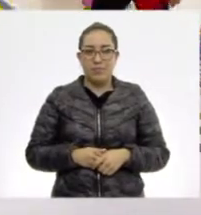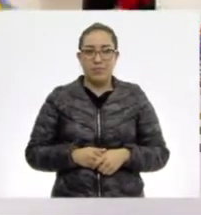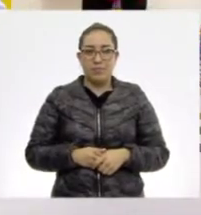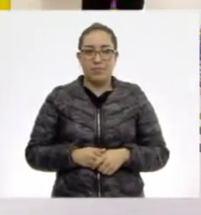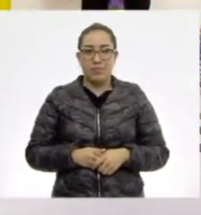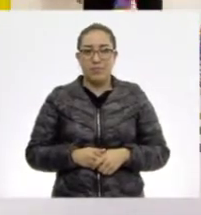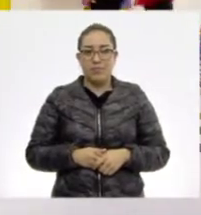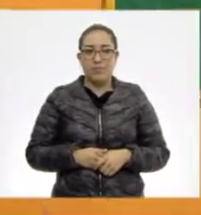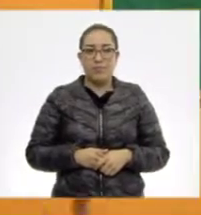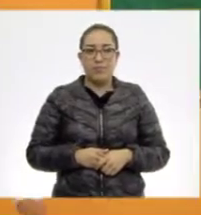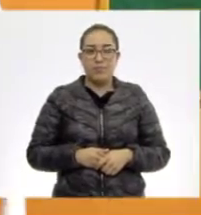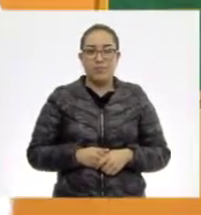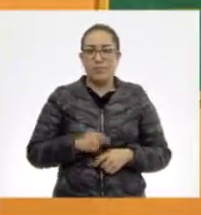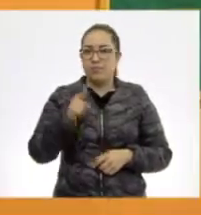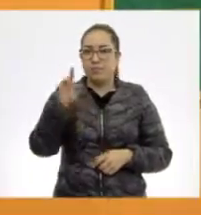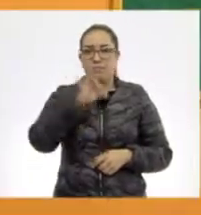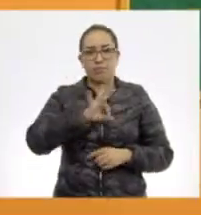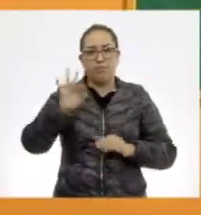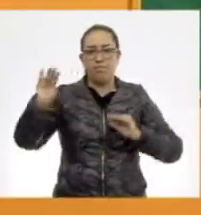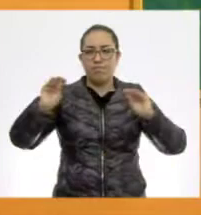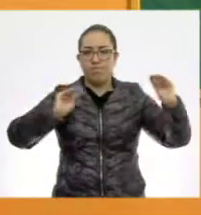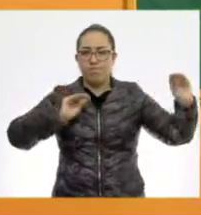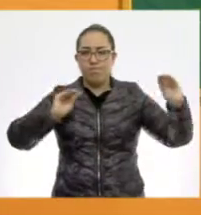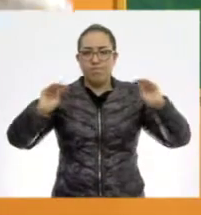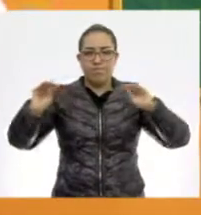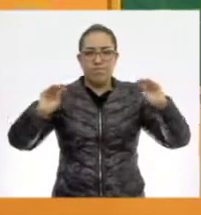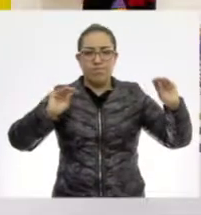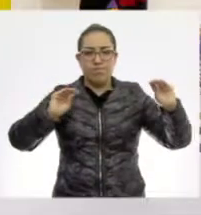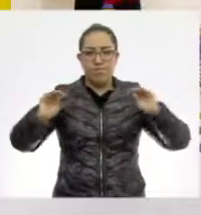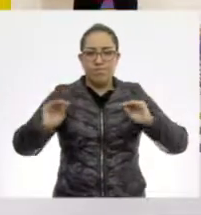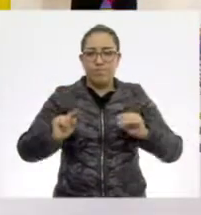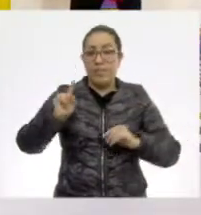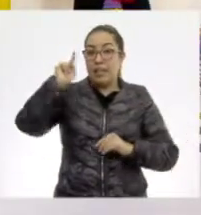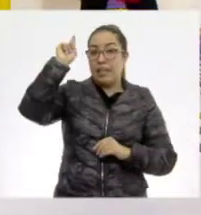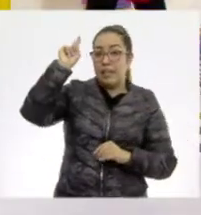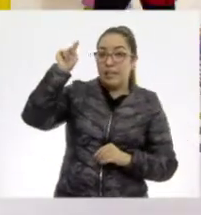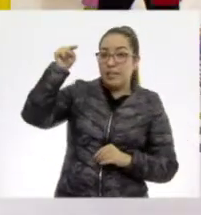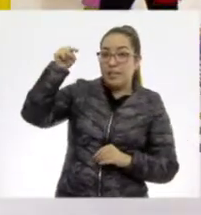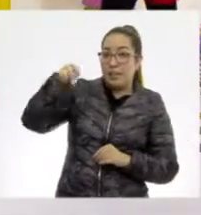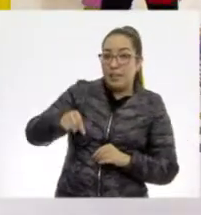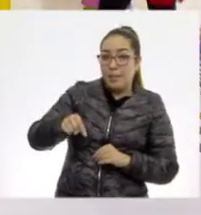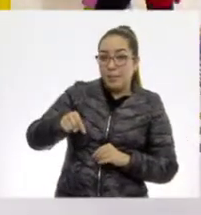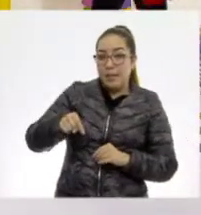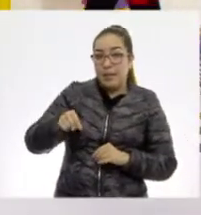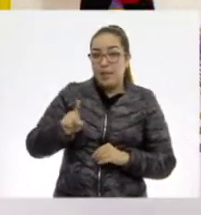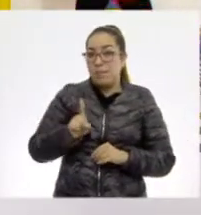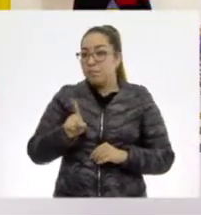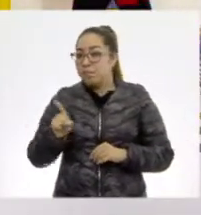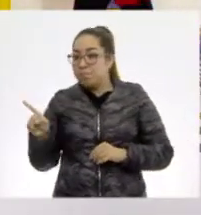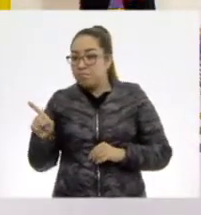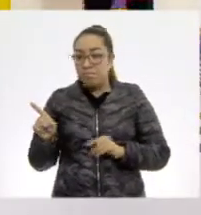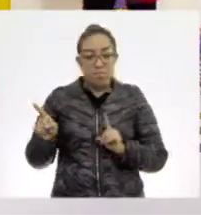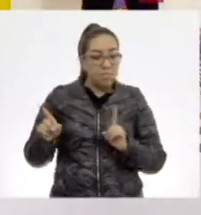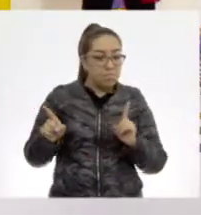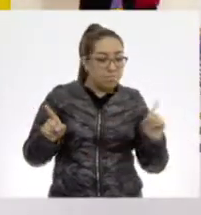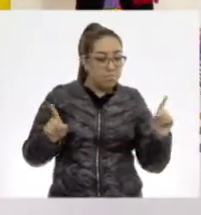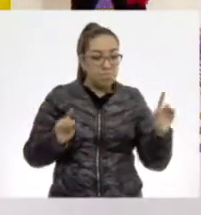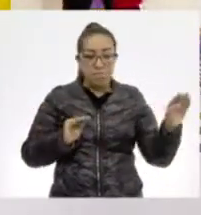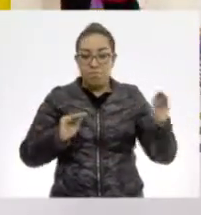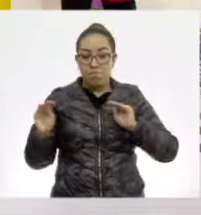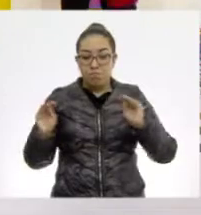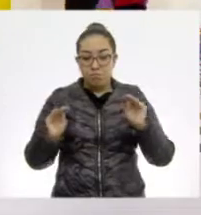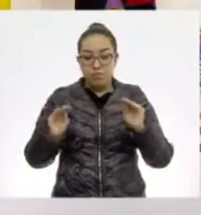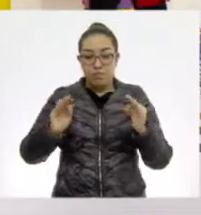Puedo llegar a todas direcciones, ¿cierto? Es arriba, correcto. Abajo, lateral, a los laterales, diagonal. Al frente y hacia